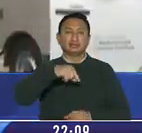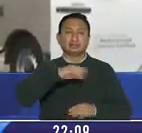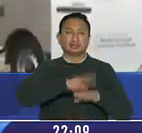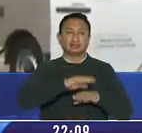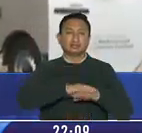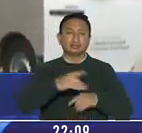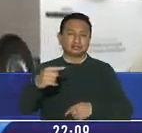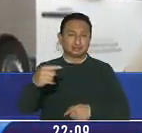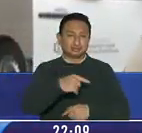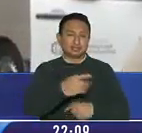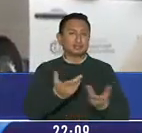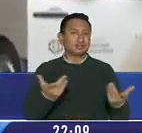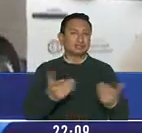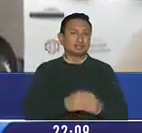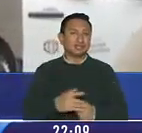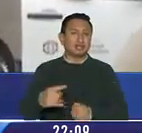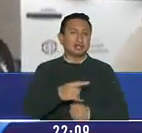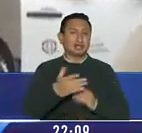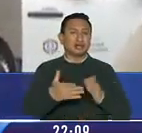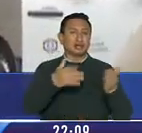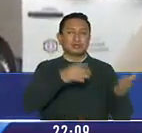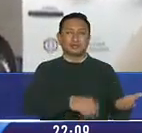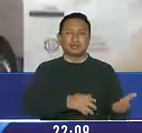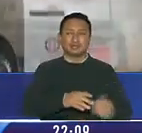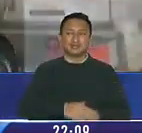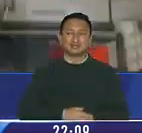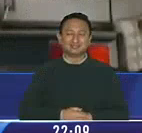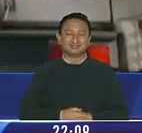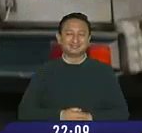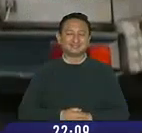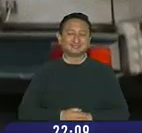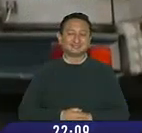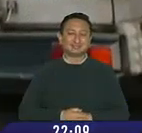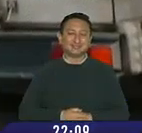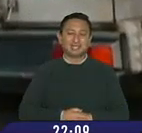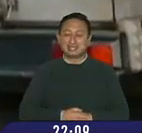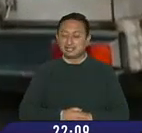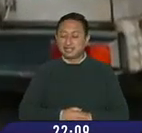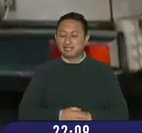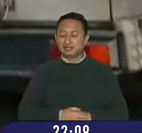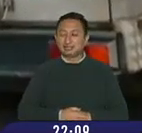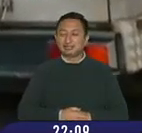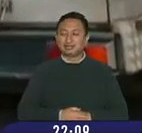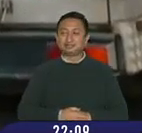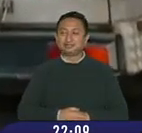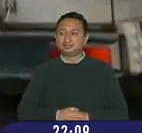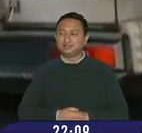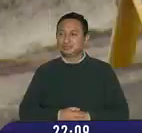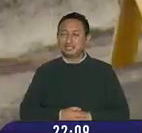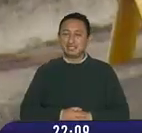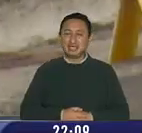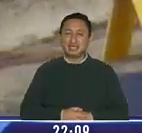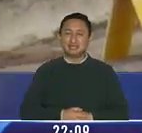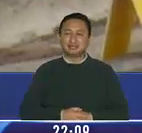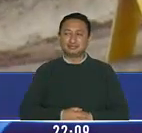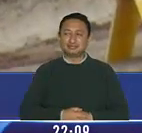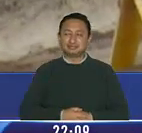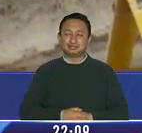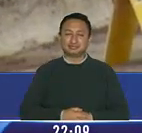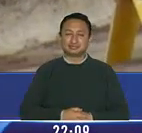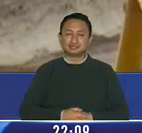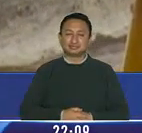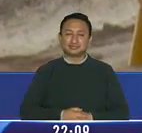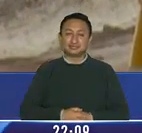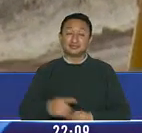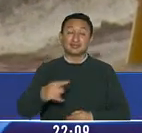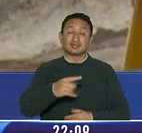y desde dónde sale esta muerte hacia la ciudadana. Personal del área de criminalística se hizo presente. Hizo el levantamiento de